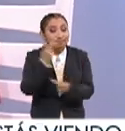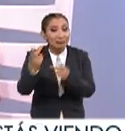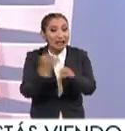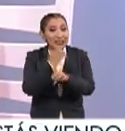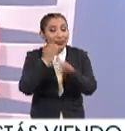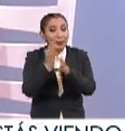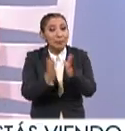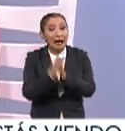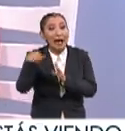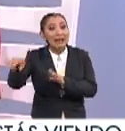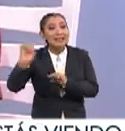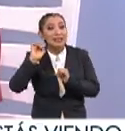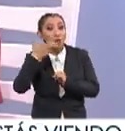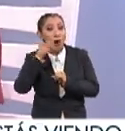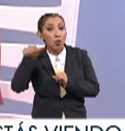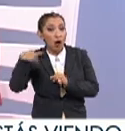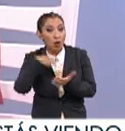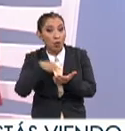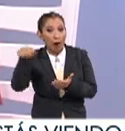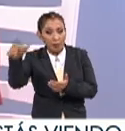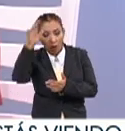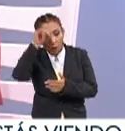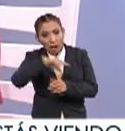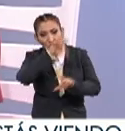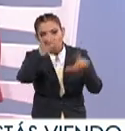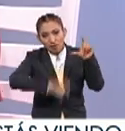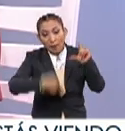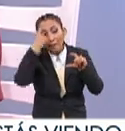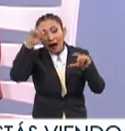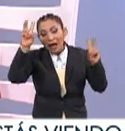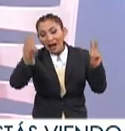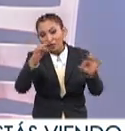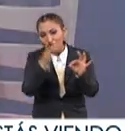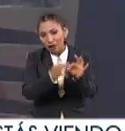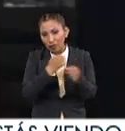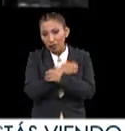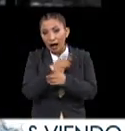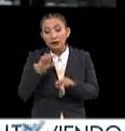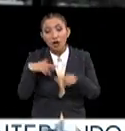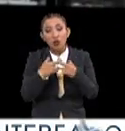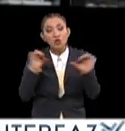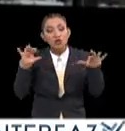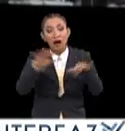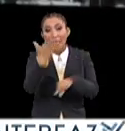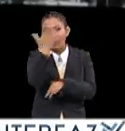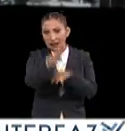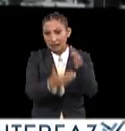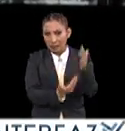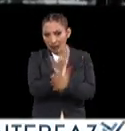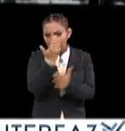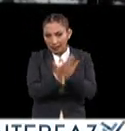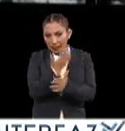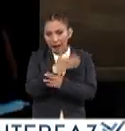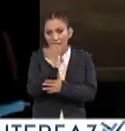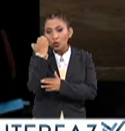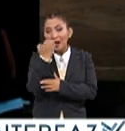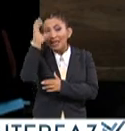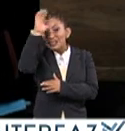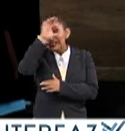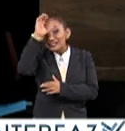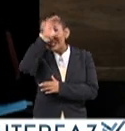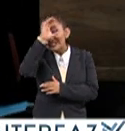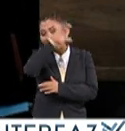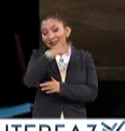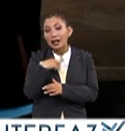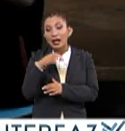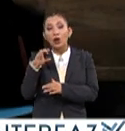Estatal Participativa en Chihuahua por un acuerdo nacional sobre la educación. El encuentro se realizará a las 10 de la mañana en la Facultad de Ciencias